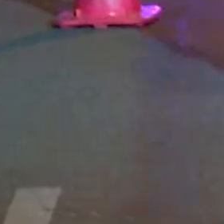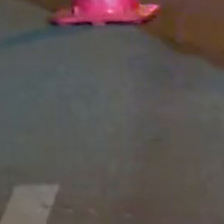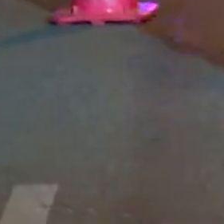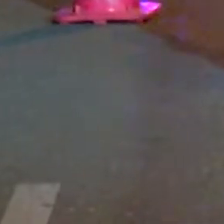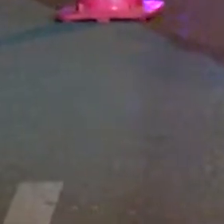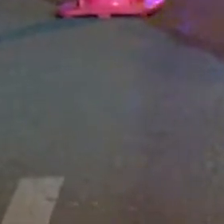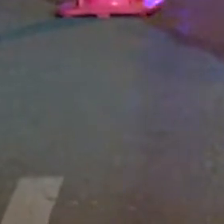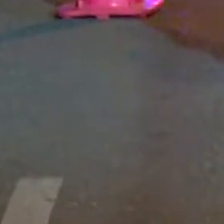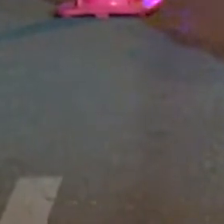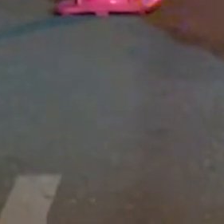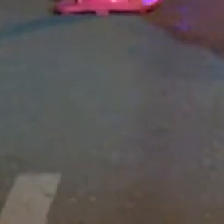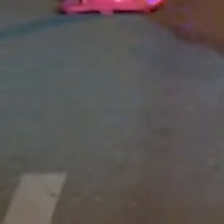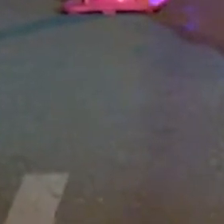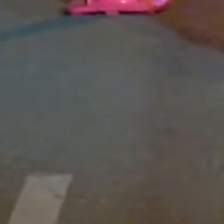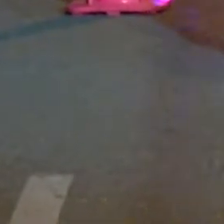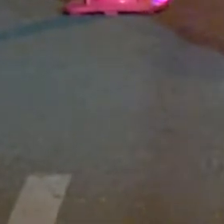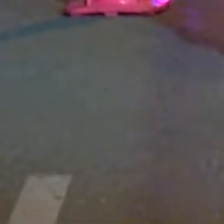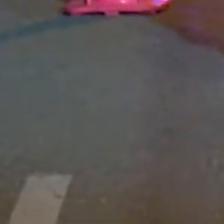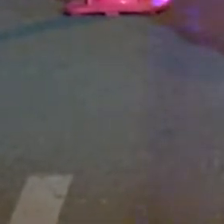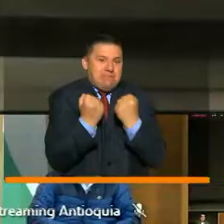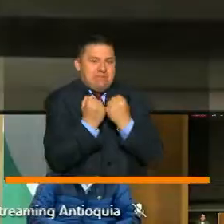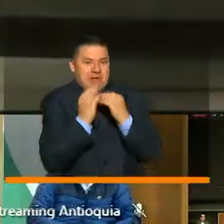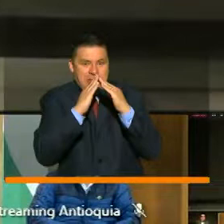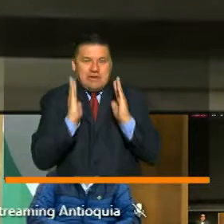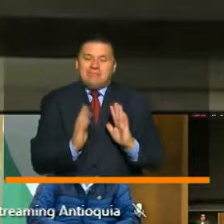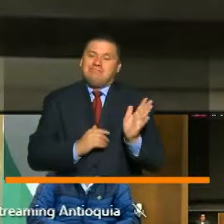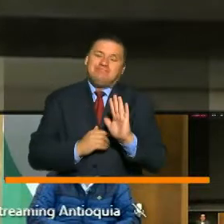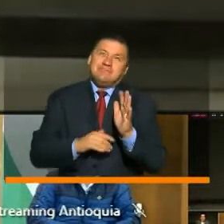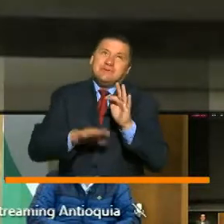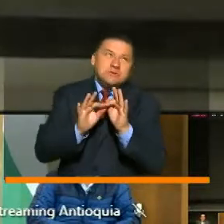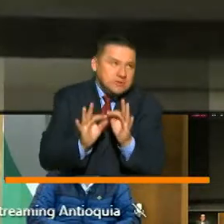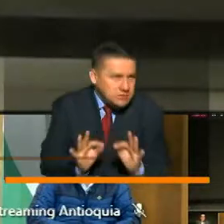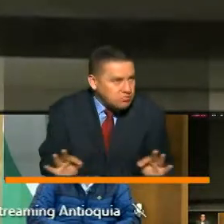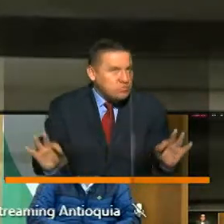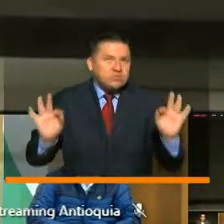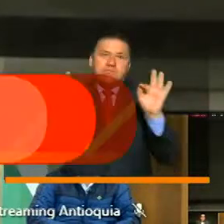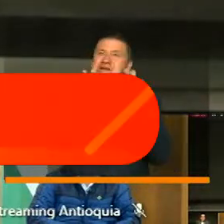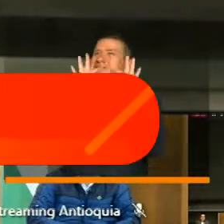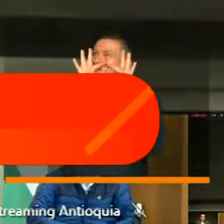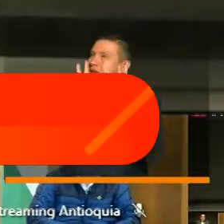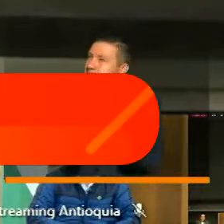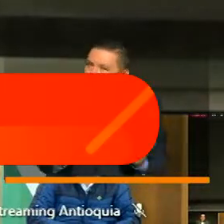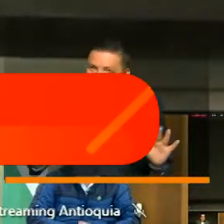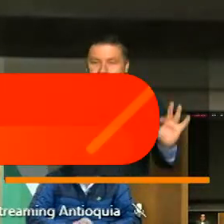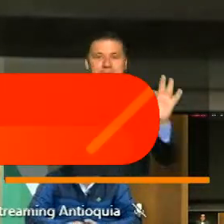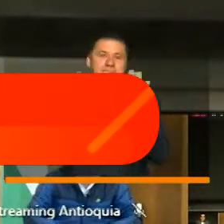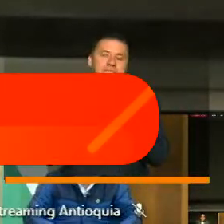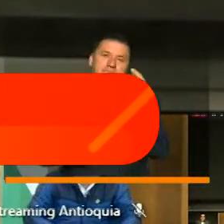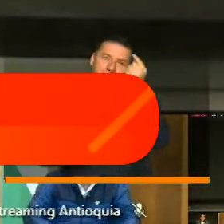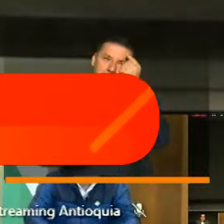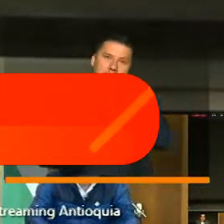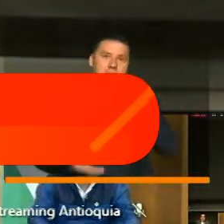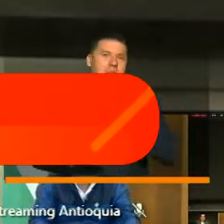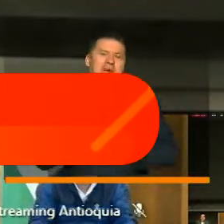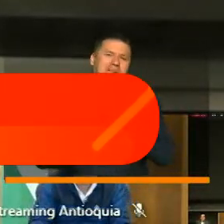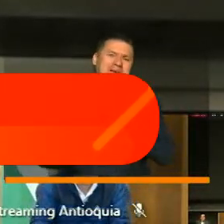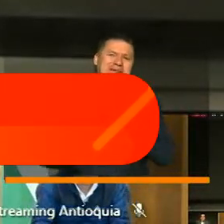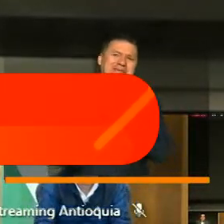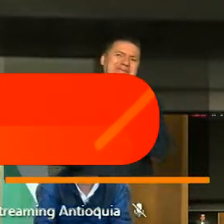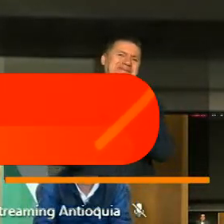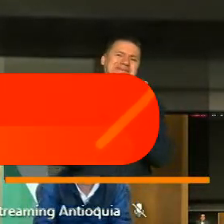lista de ciudades con alerta especial. Esto es importante, fundamental, tener esa posibilidad de evitarlo